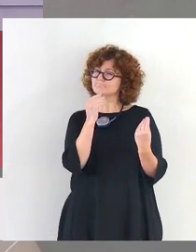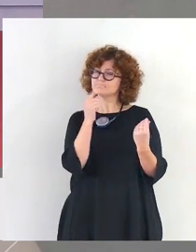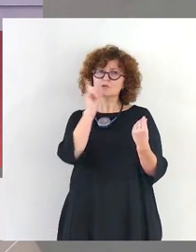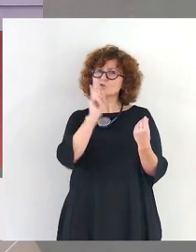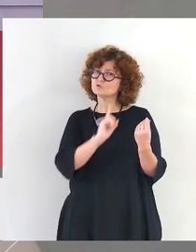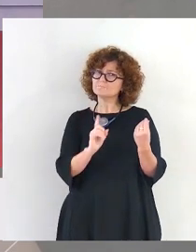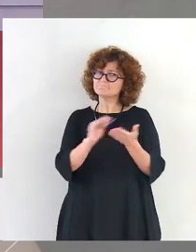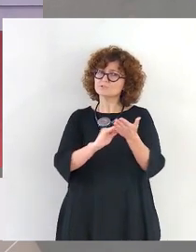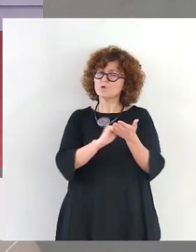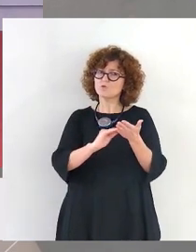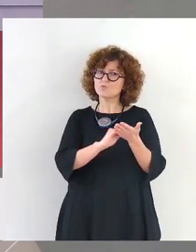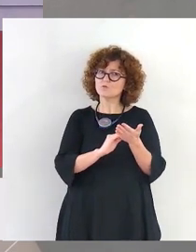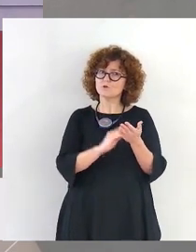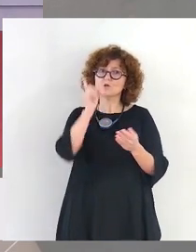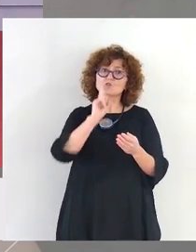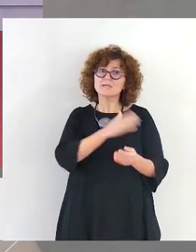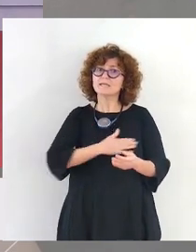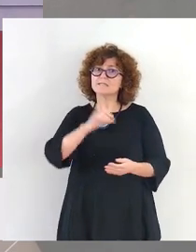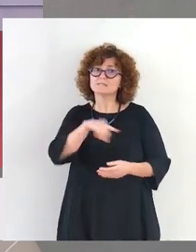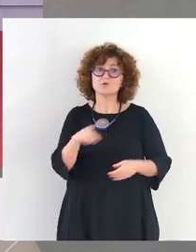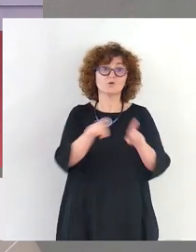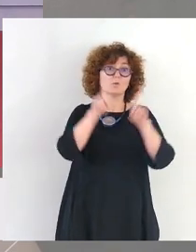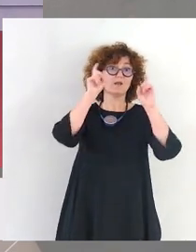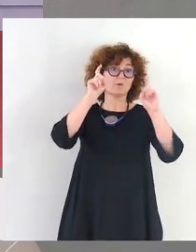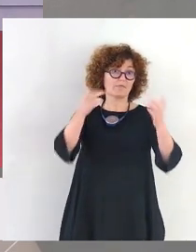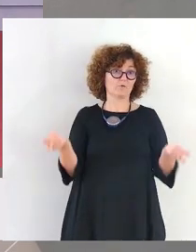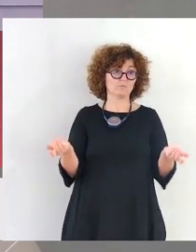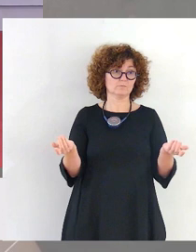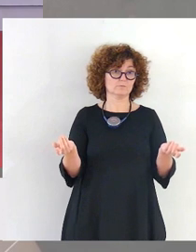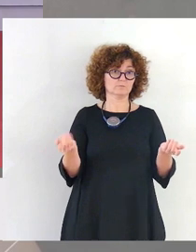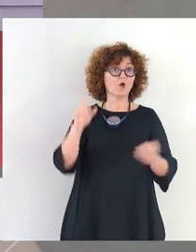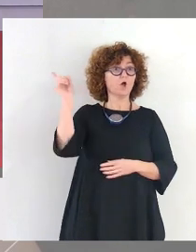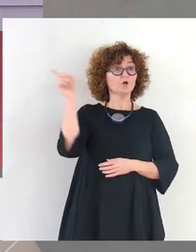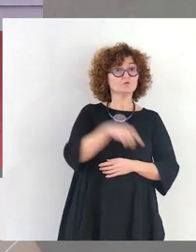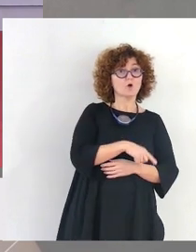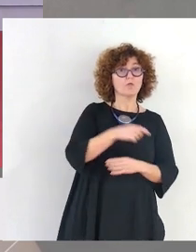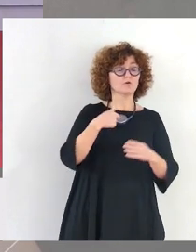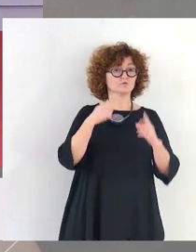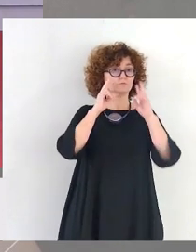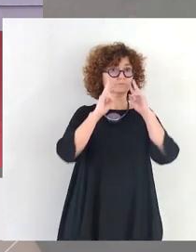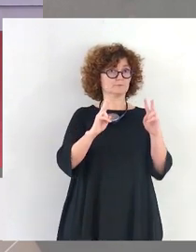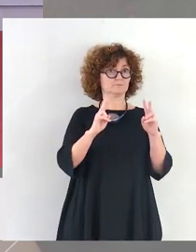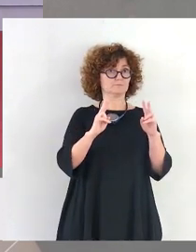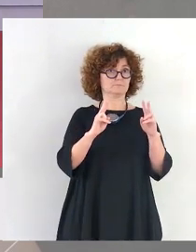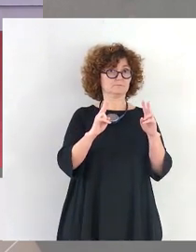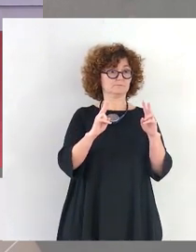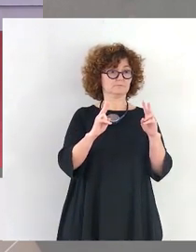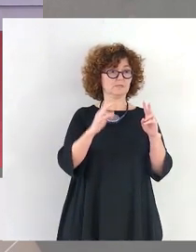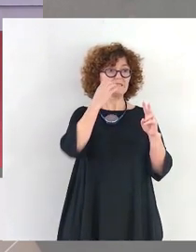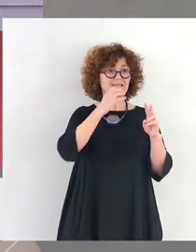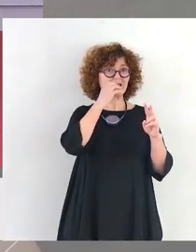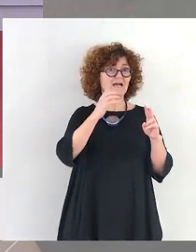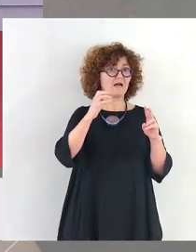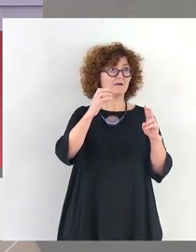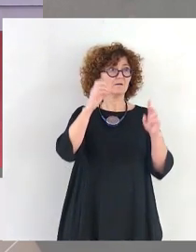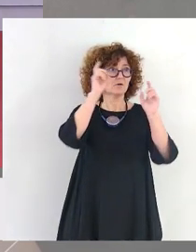solucione pasa lo mismo que con lauc bueno todo el mundo se queja de la educación si no valen las quejas lo que valen